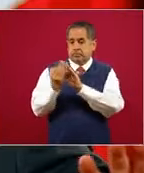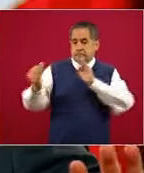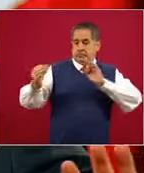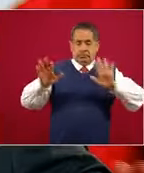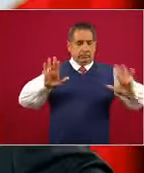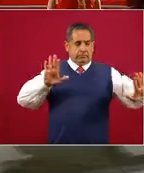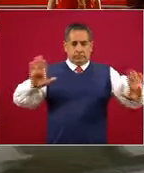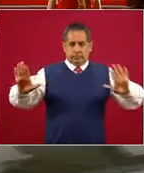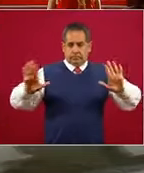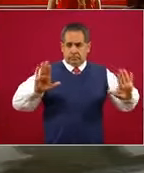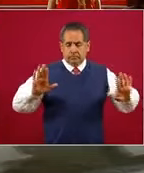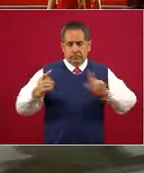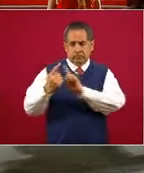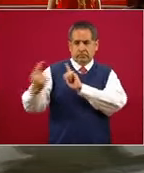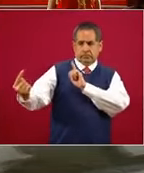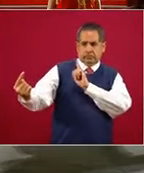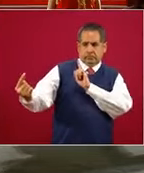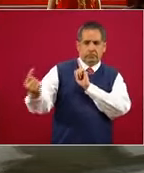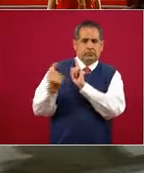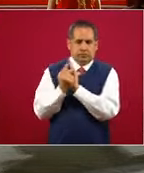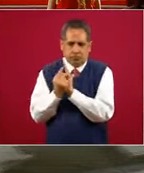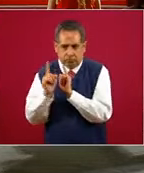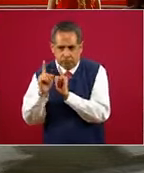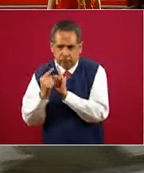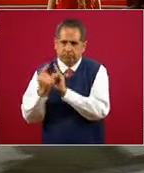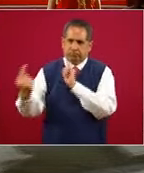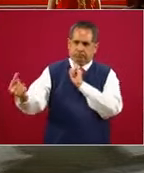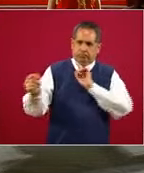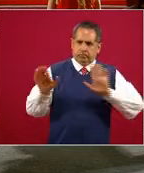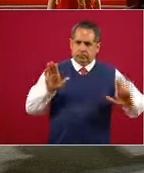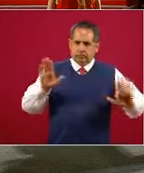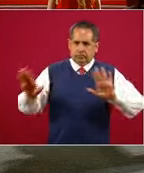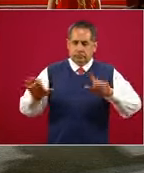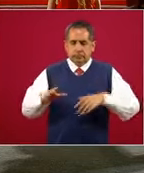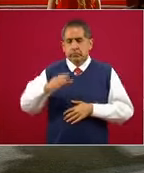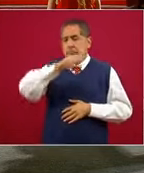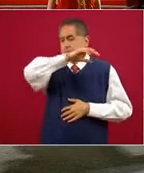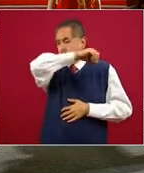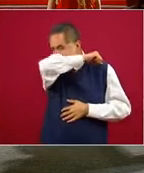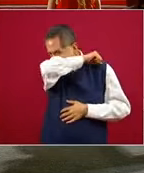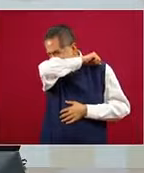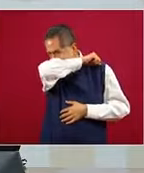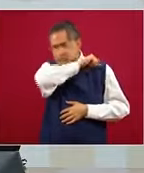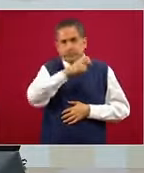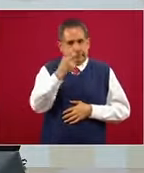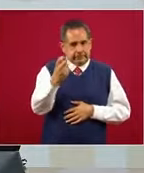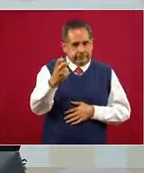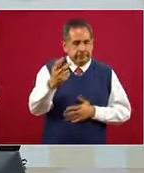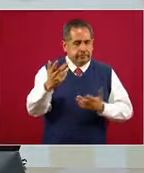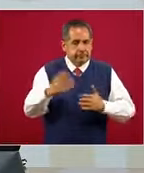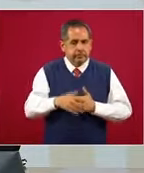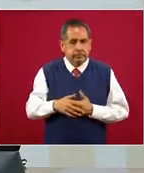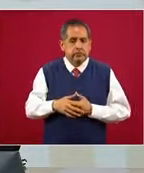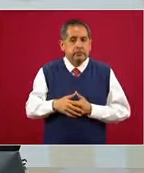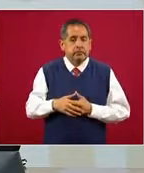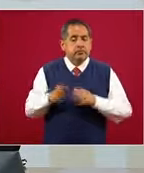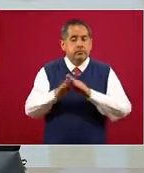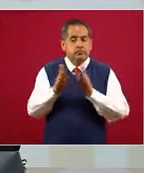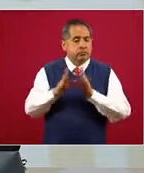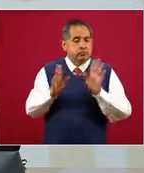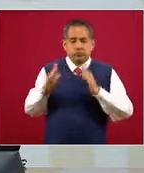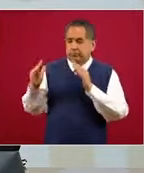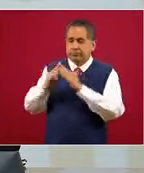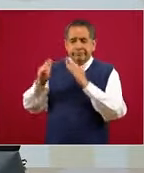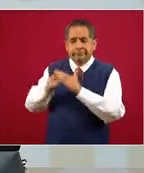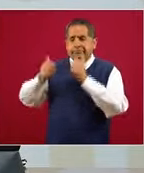distancia, que es importantísima, complementa la protección del estornudo con el ángulo del codo, complementa